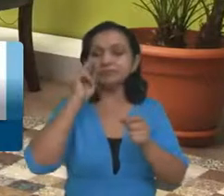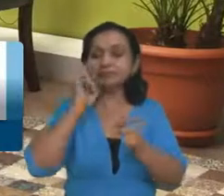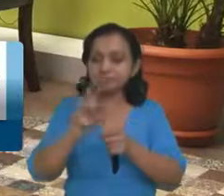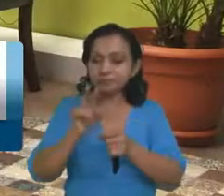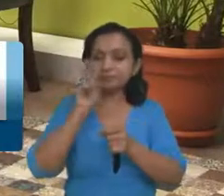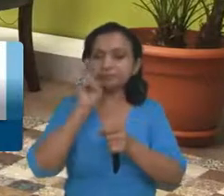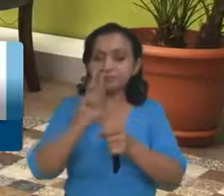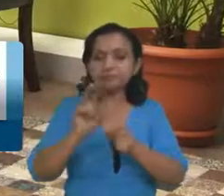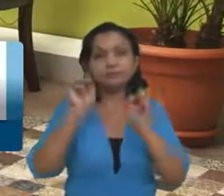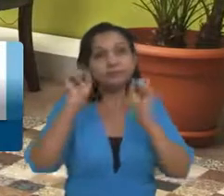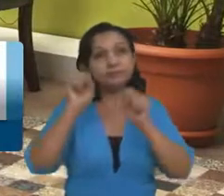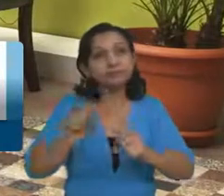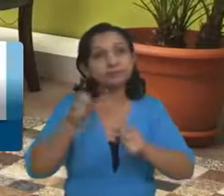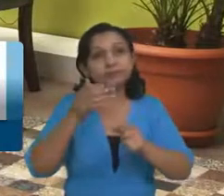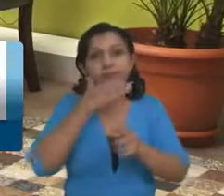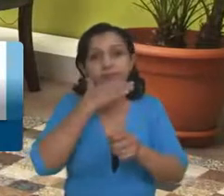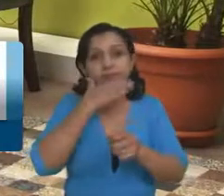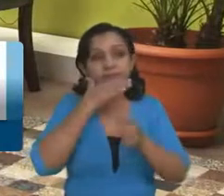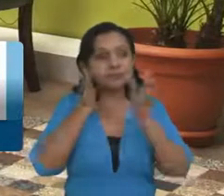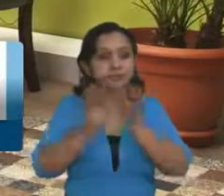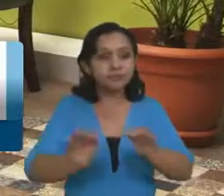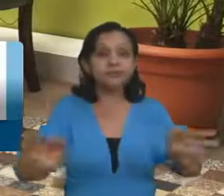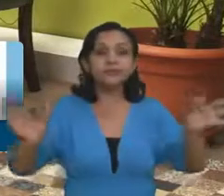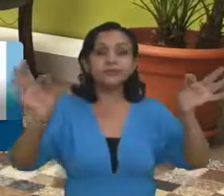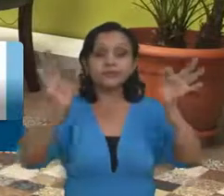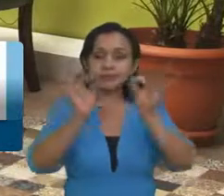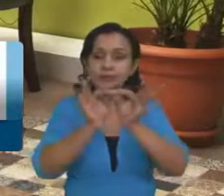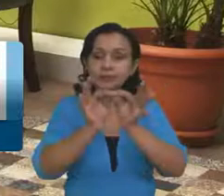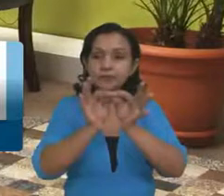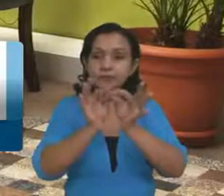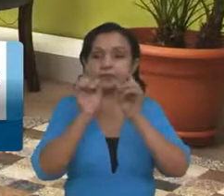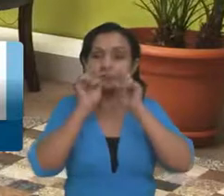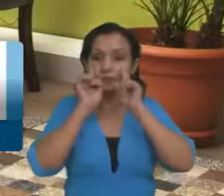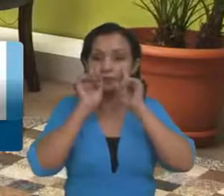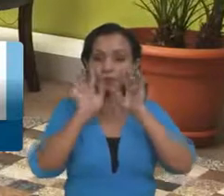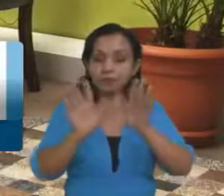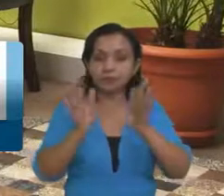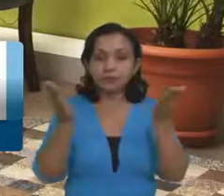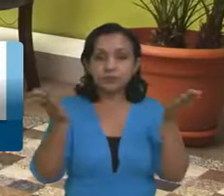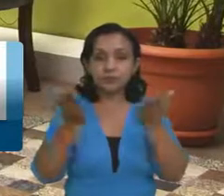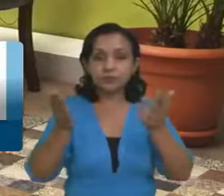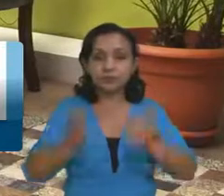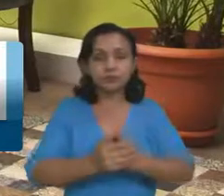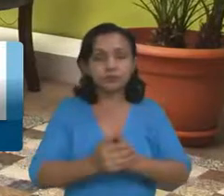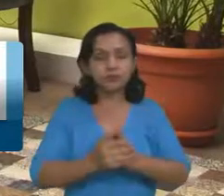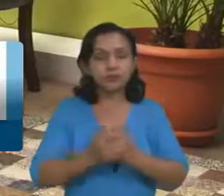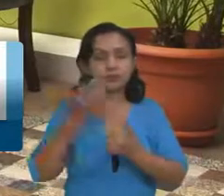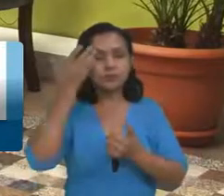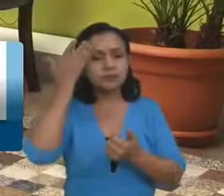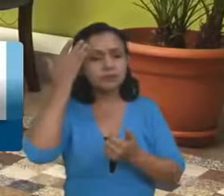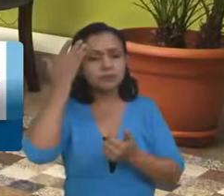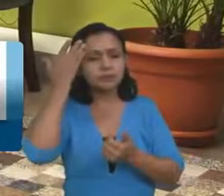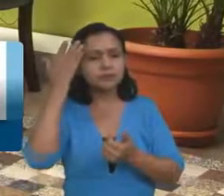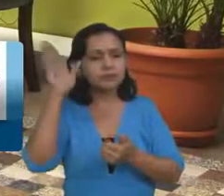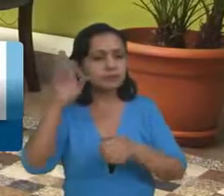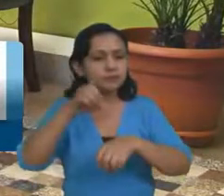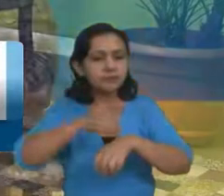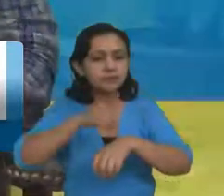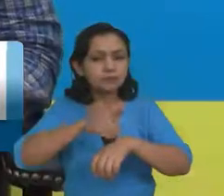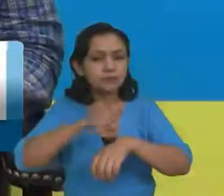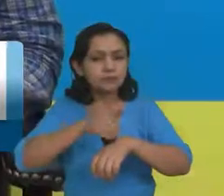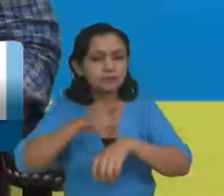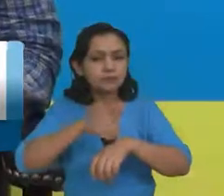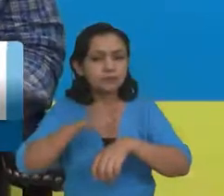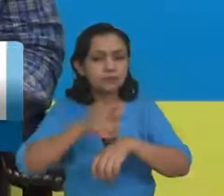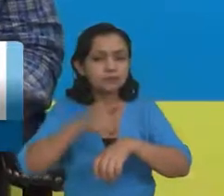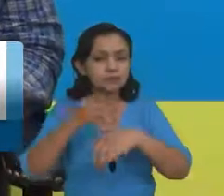estamos expuestos, y lo más importante, pues, es tener la precaución y los cuidados. ¿Cómo usted sabe, como ortopedista, que ese